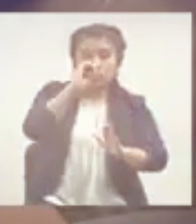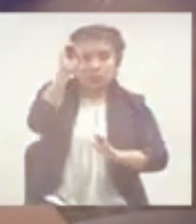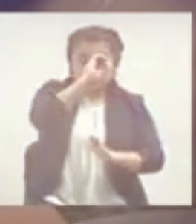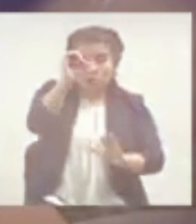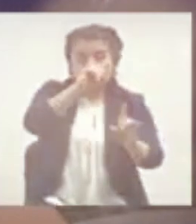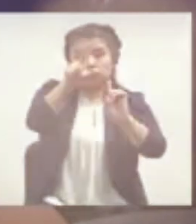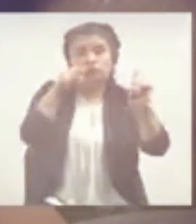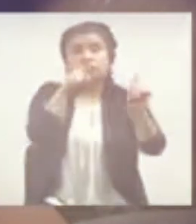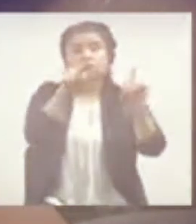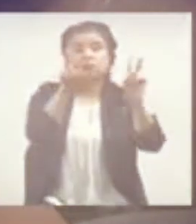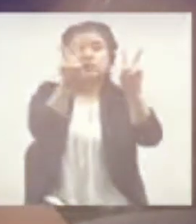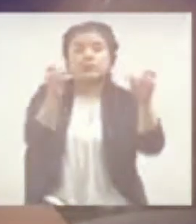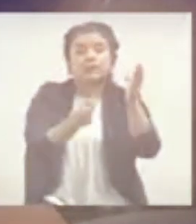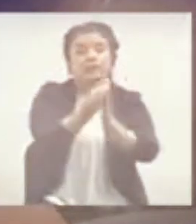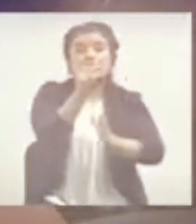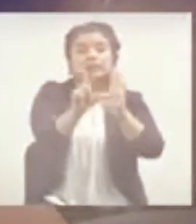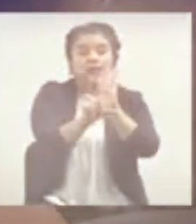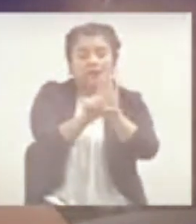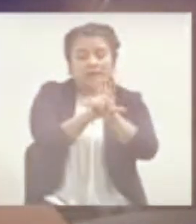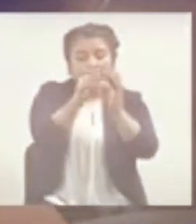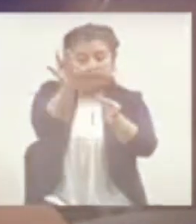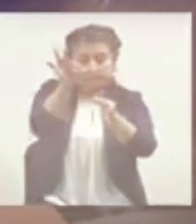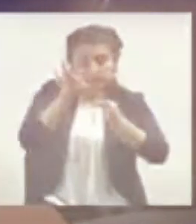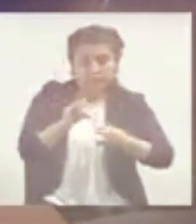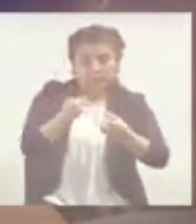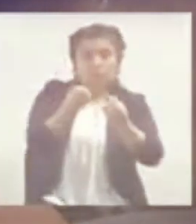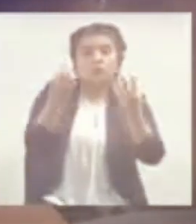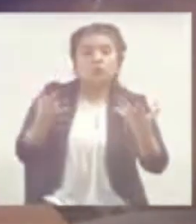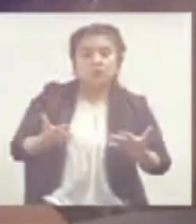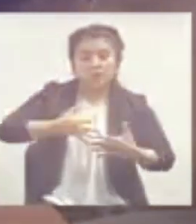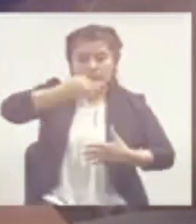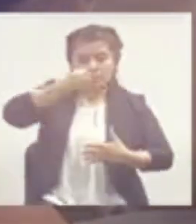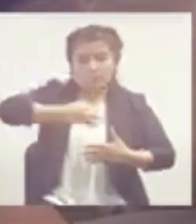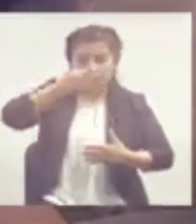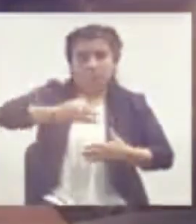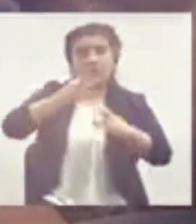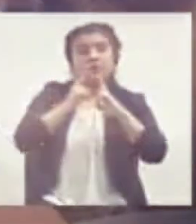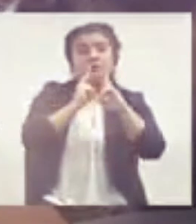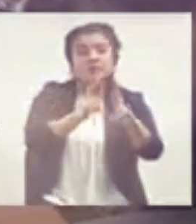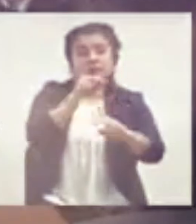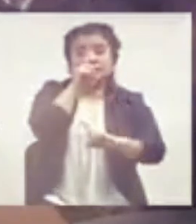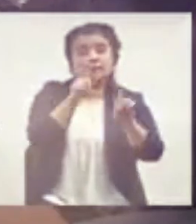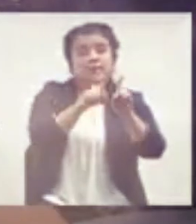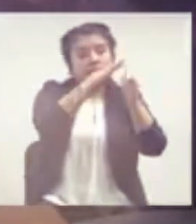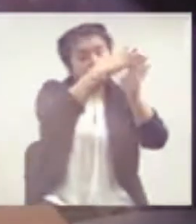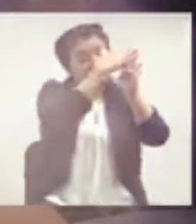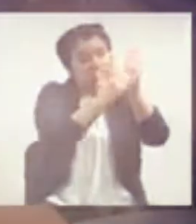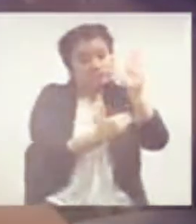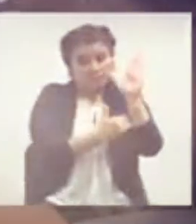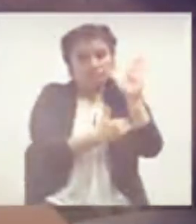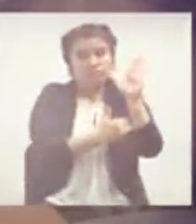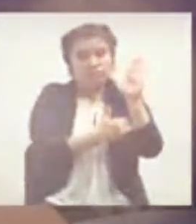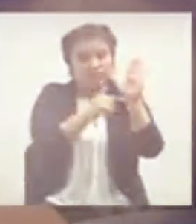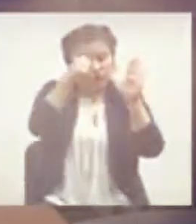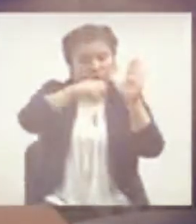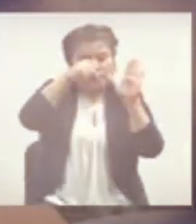la iniciativa. Se recibió un número significativo de esas respuestas, y en esta tabla que vamos a presentar en este